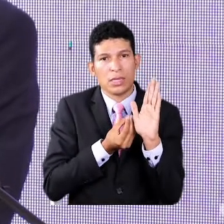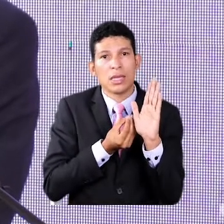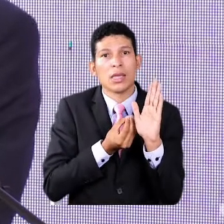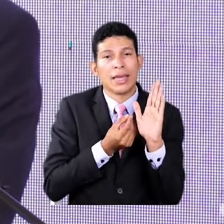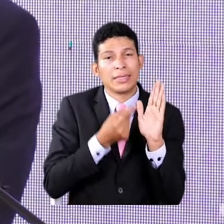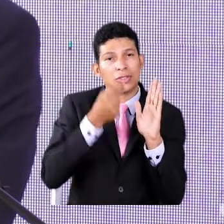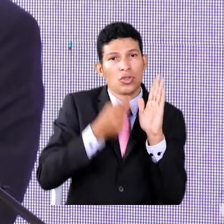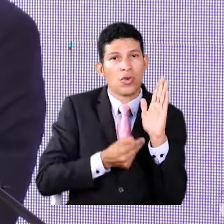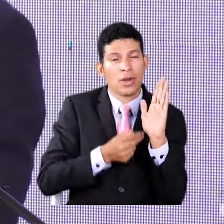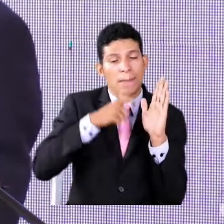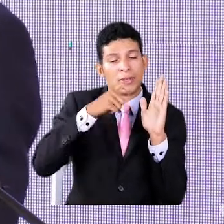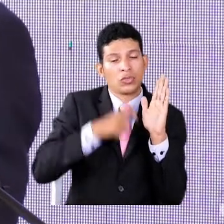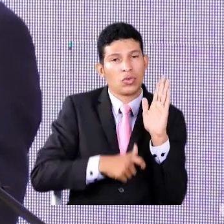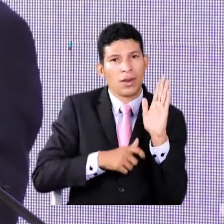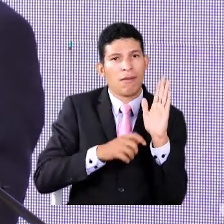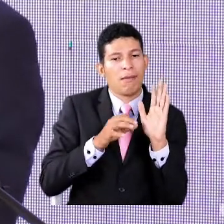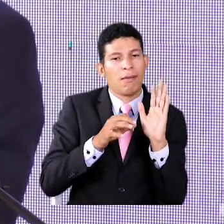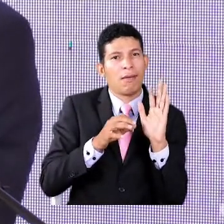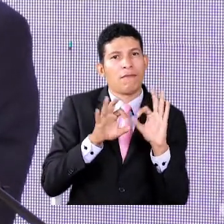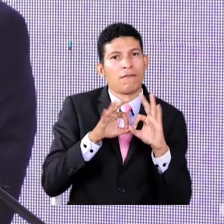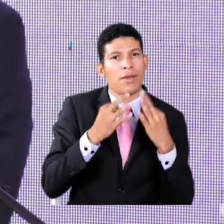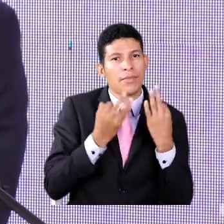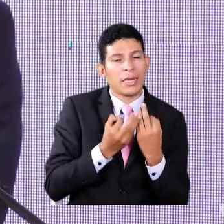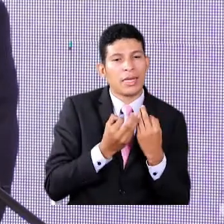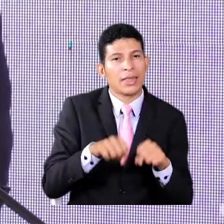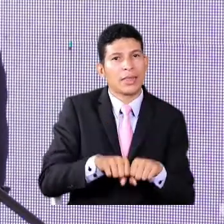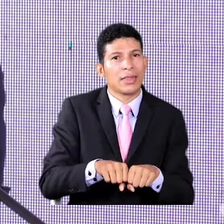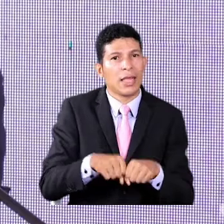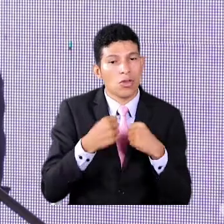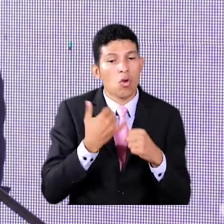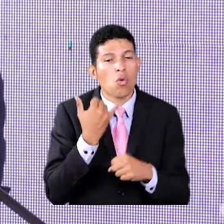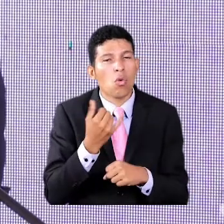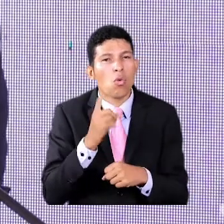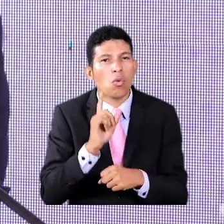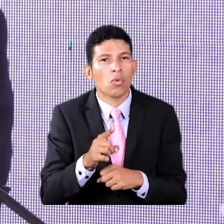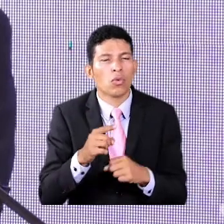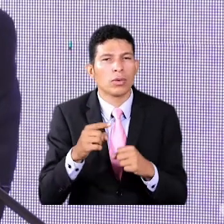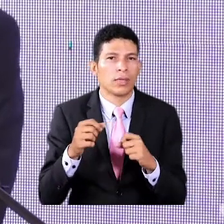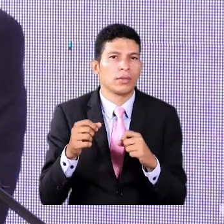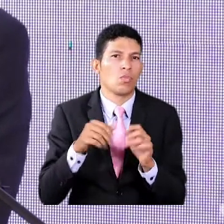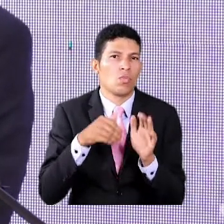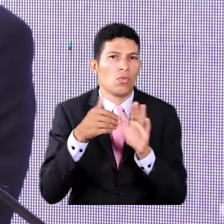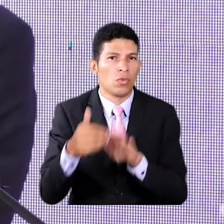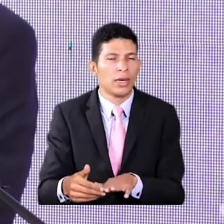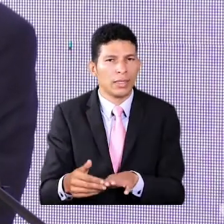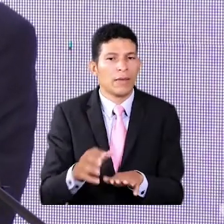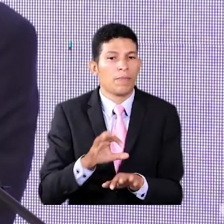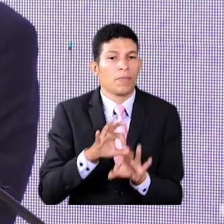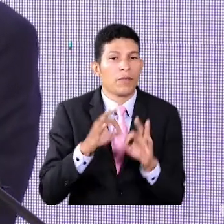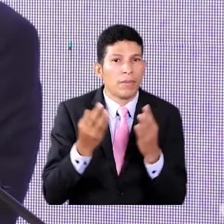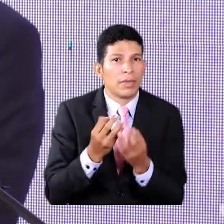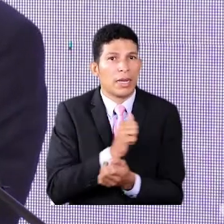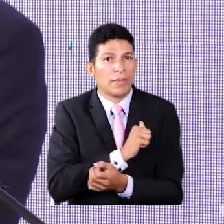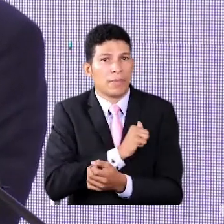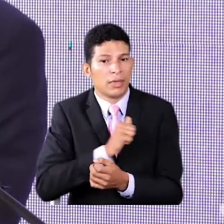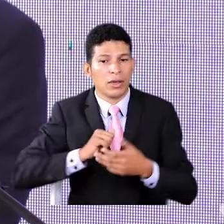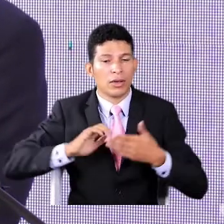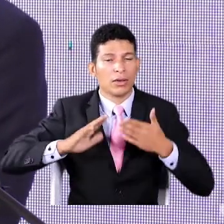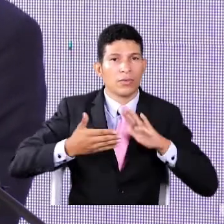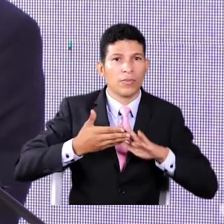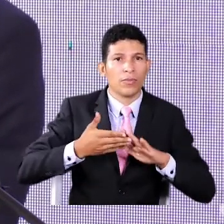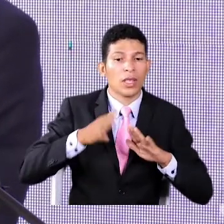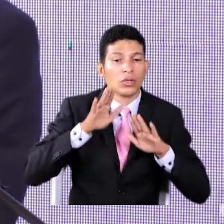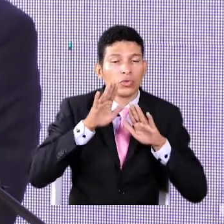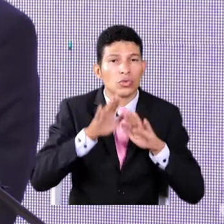historia hay un tejido desgarrado por la violencia hay un drama personal un drama familiar un drama en la comunidad y un drama para